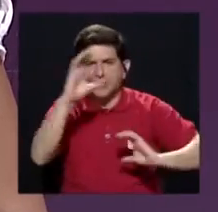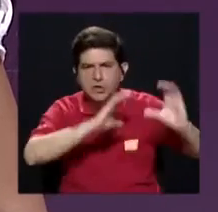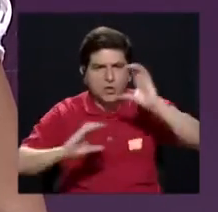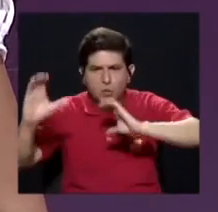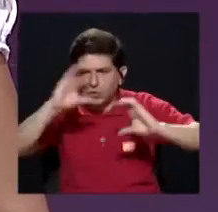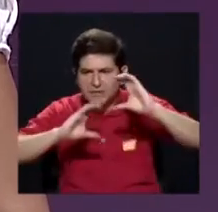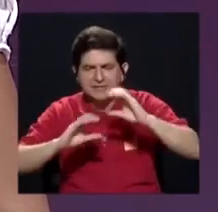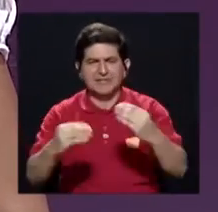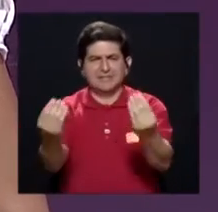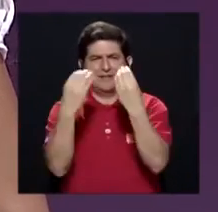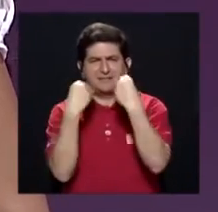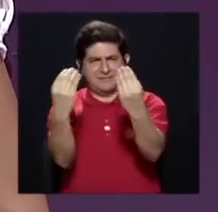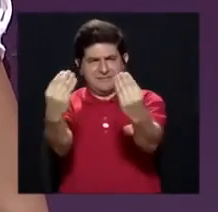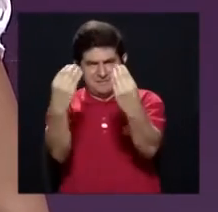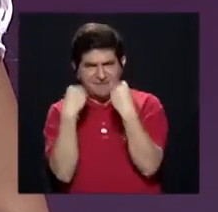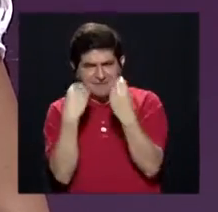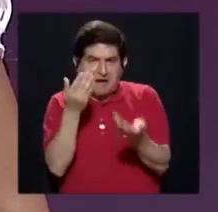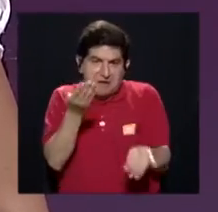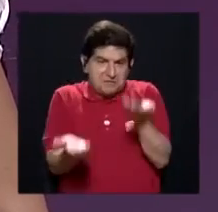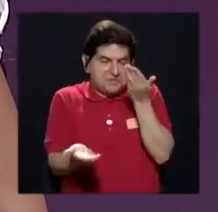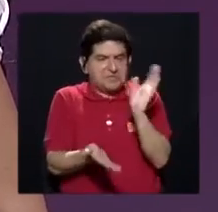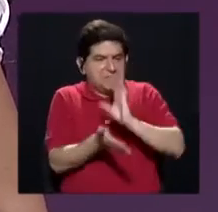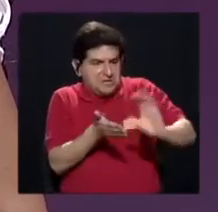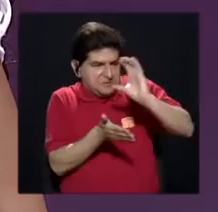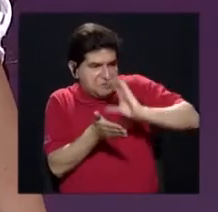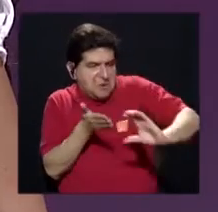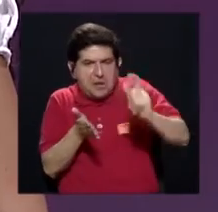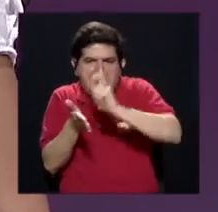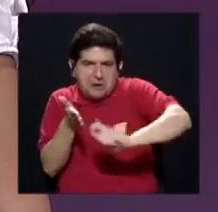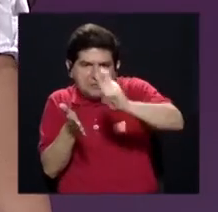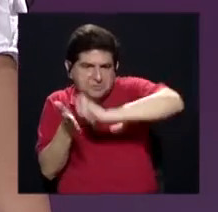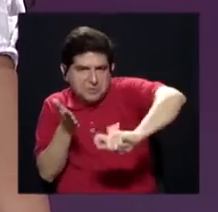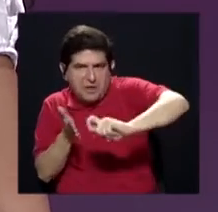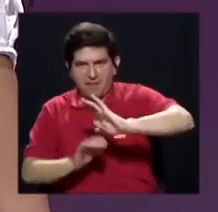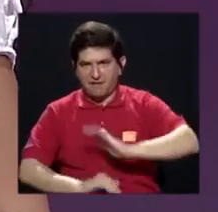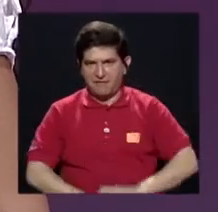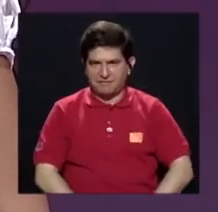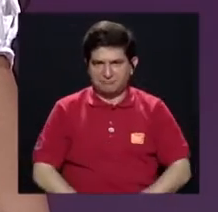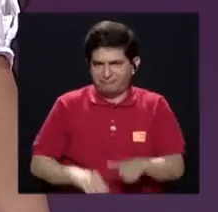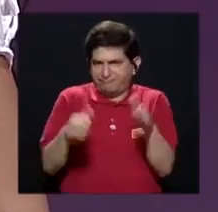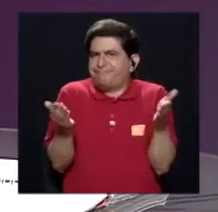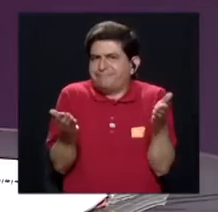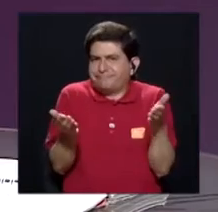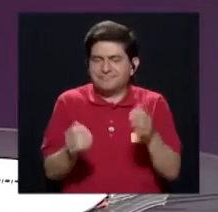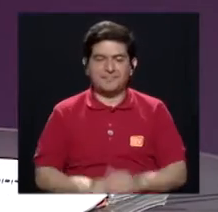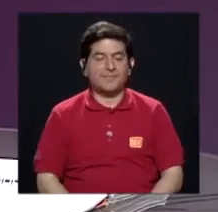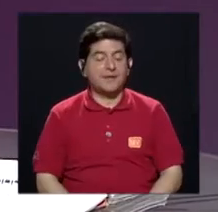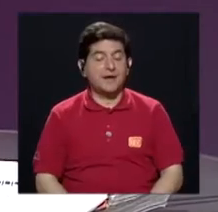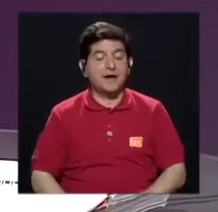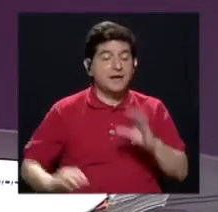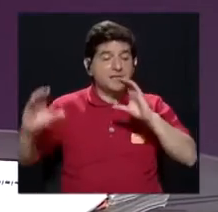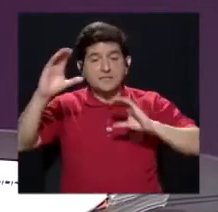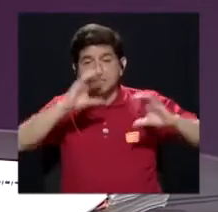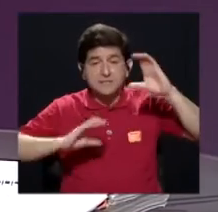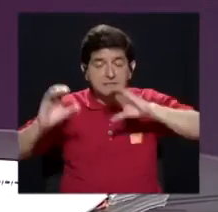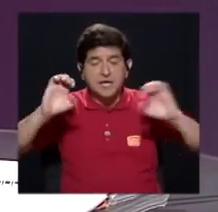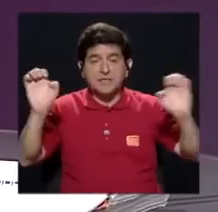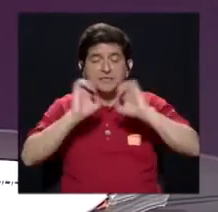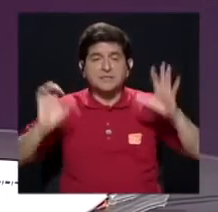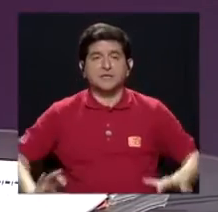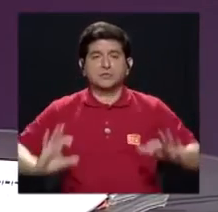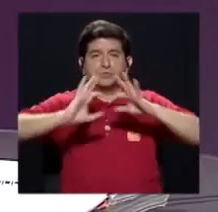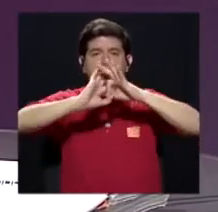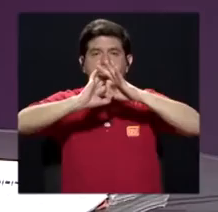que nos enseñaron en el colegio, en la escuela? Sí, ciencias energéticas está